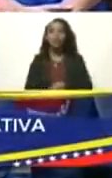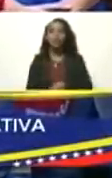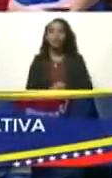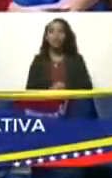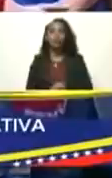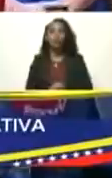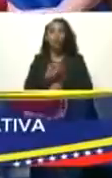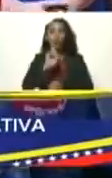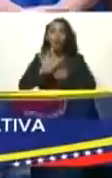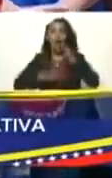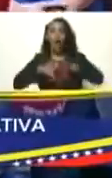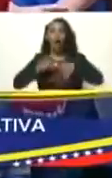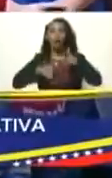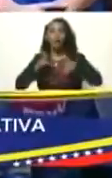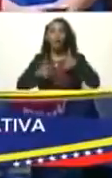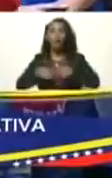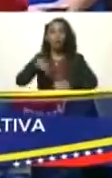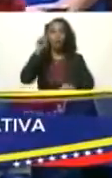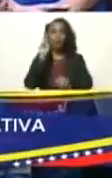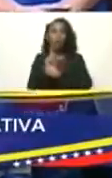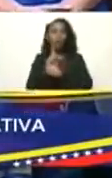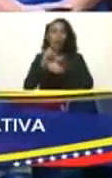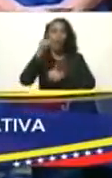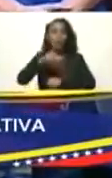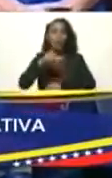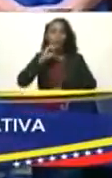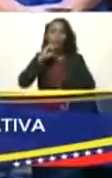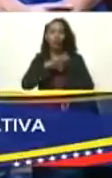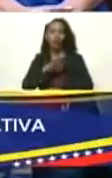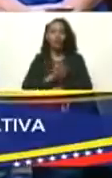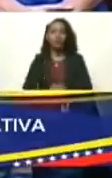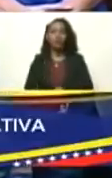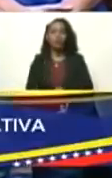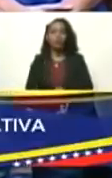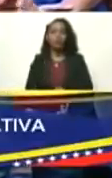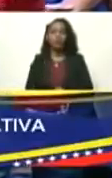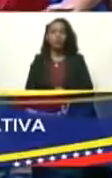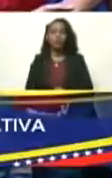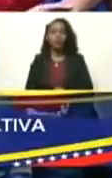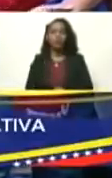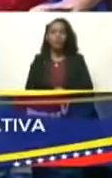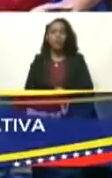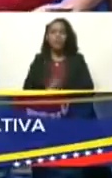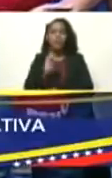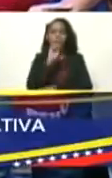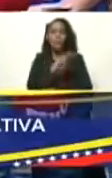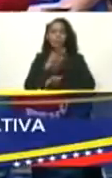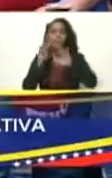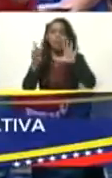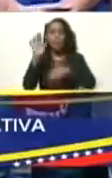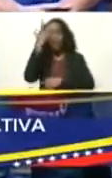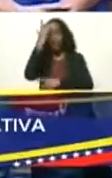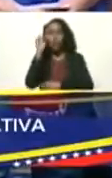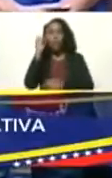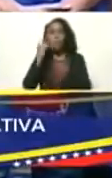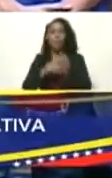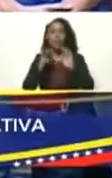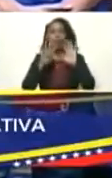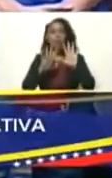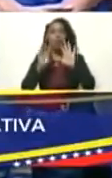un evento único en nuestra historia. Si el 27 de febrero del